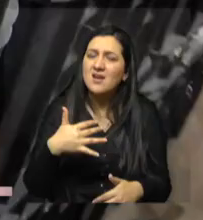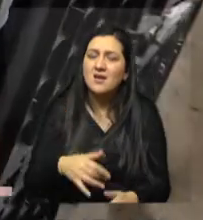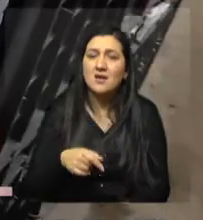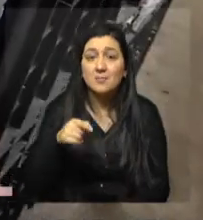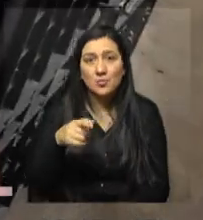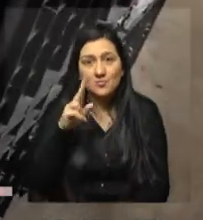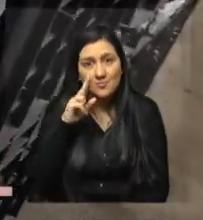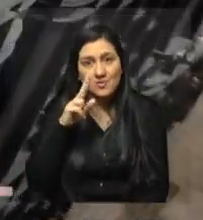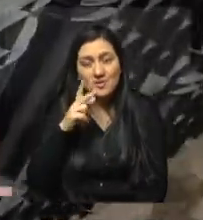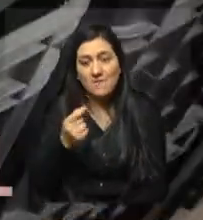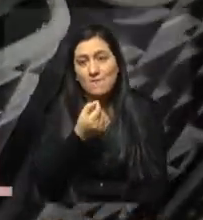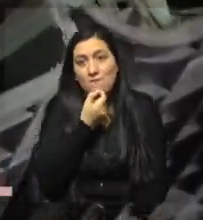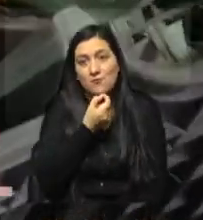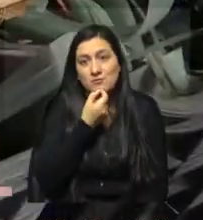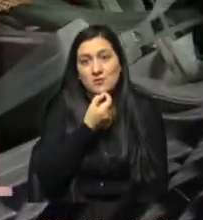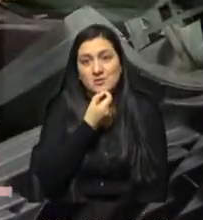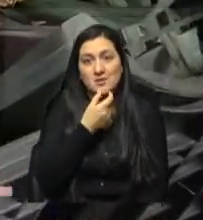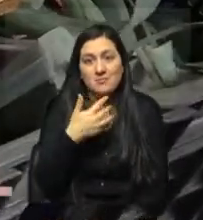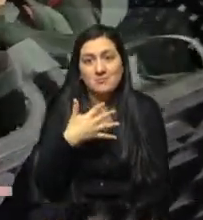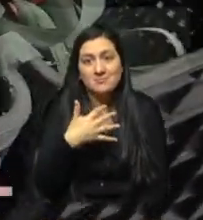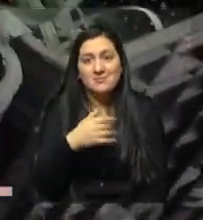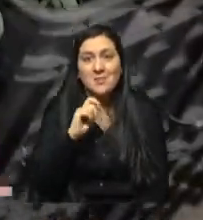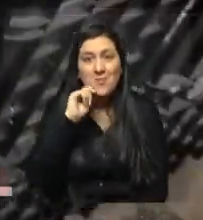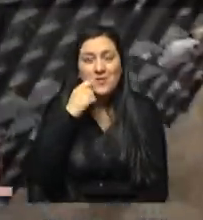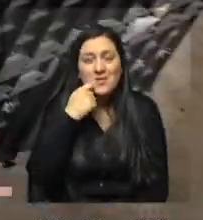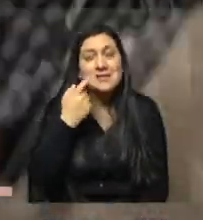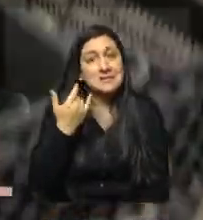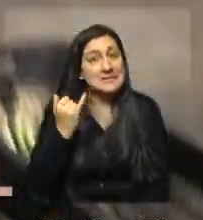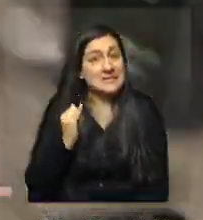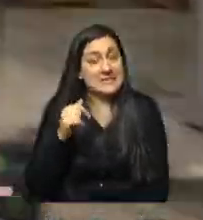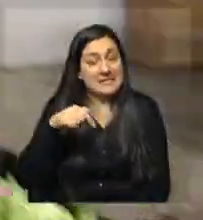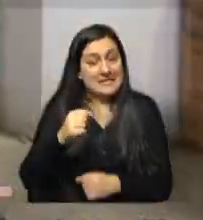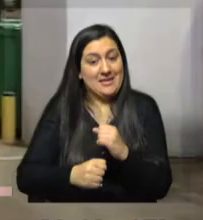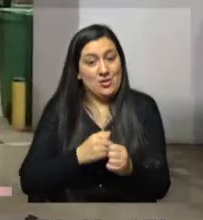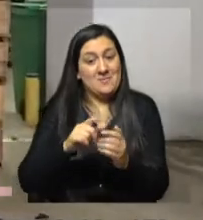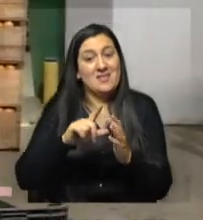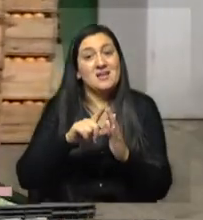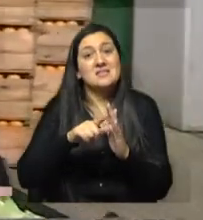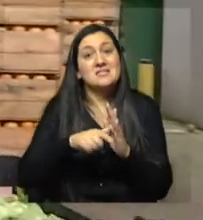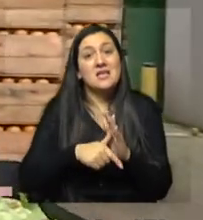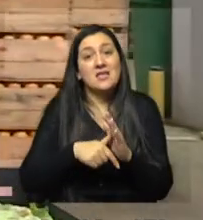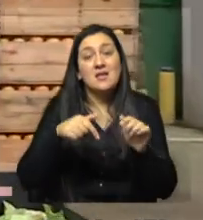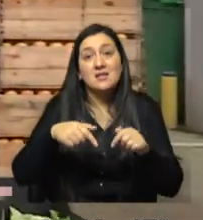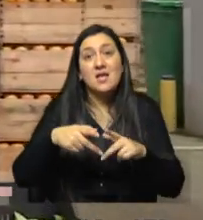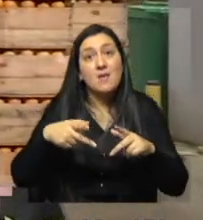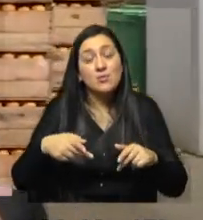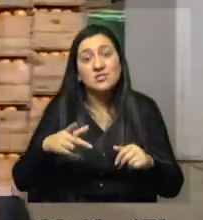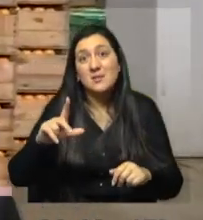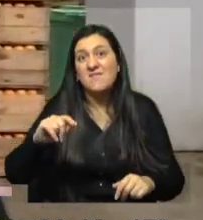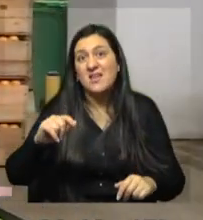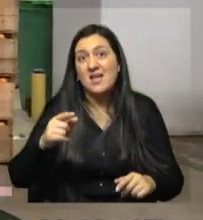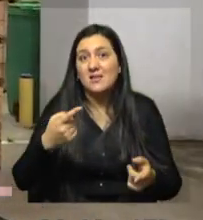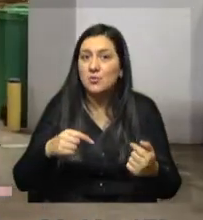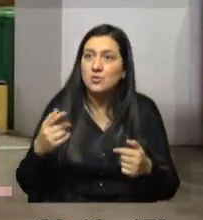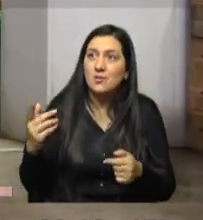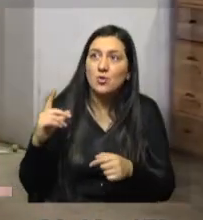estas frutillas, es parte también de la lista. Bueno, frutilla viene un poco atrasada este año. Normalmente en esta época ya teníamos el pico de ingreso y los precios más bajos, venimos